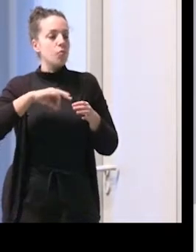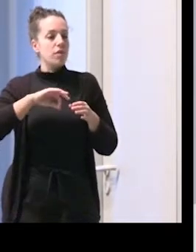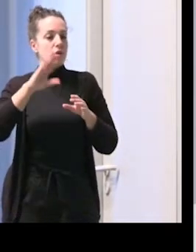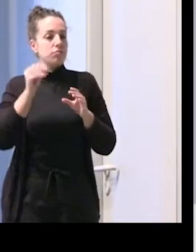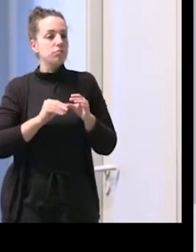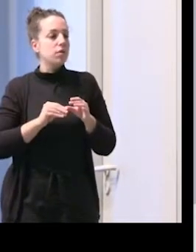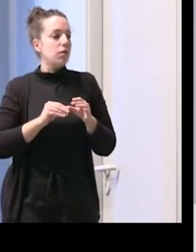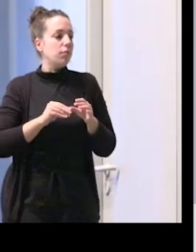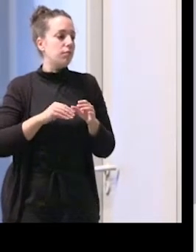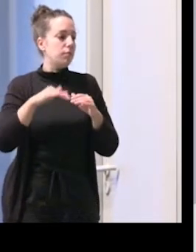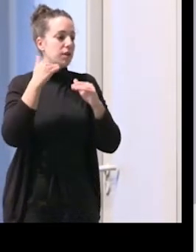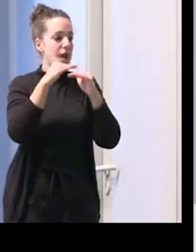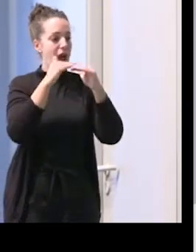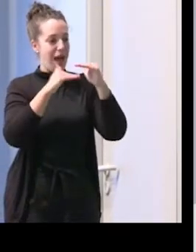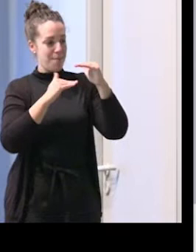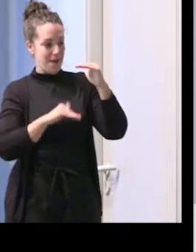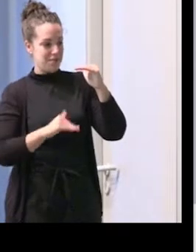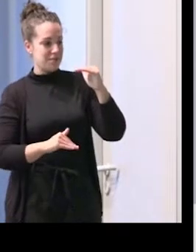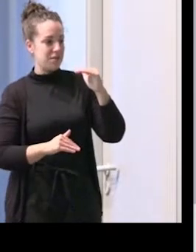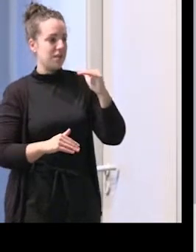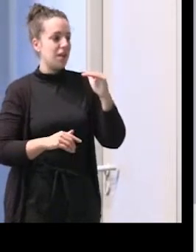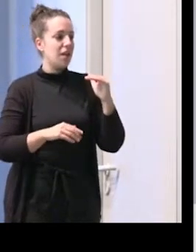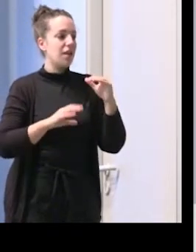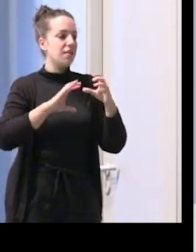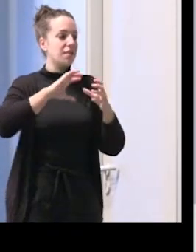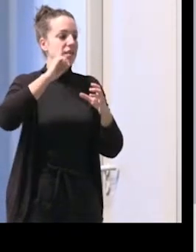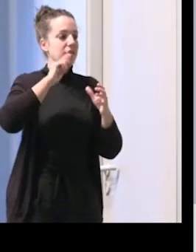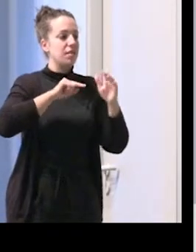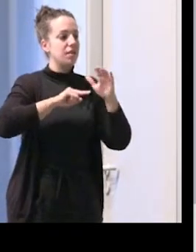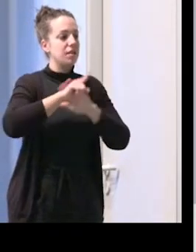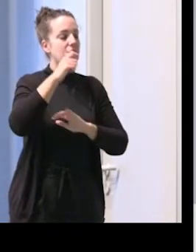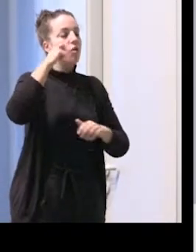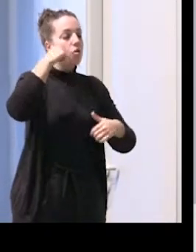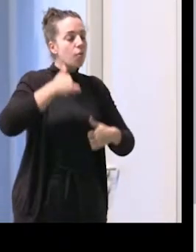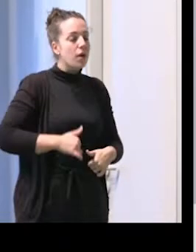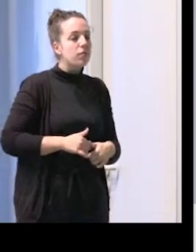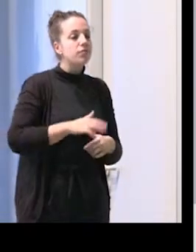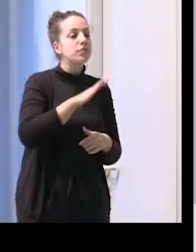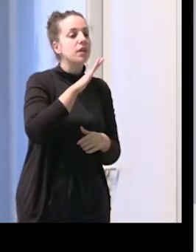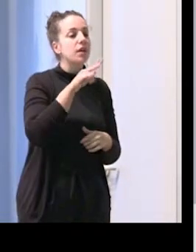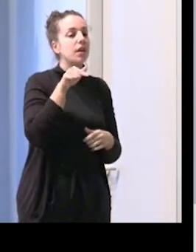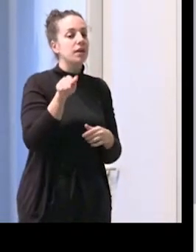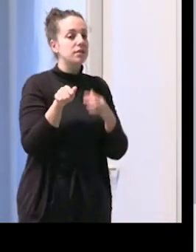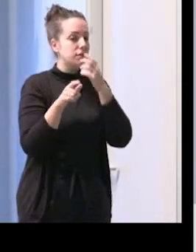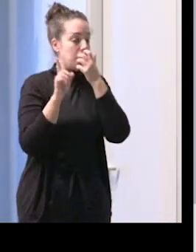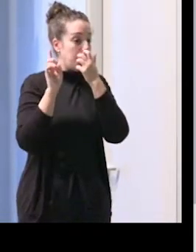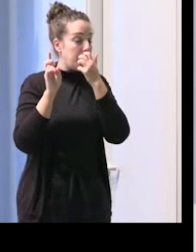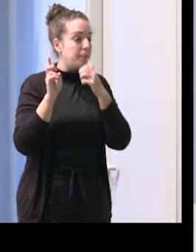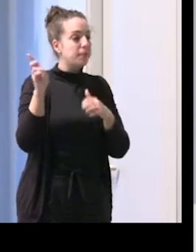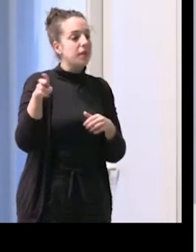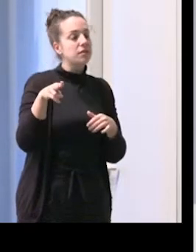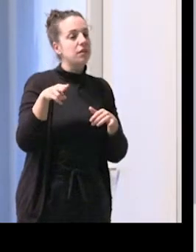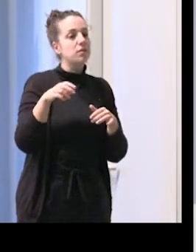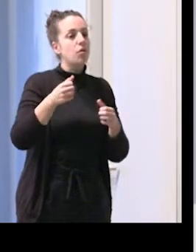el mesodermo y el endodermo. Esas son las que se llaman células pluripotentes. Y desde el punto de vista de aplicación, estas son las que tienen